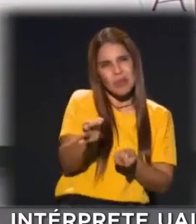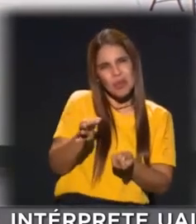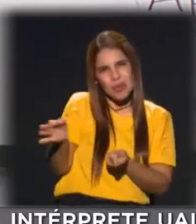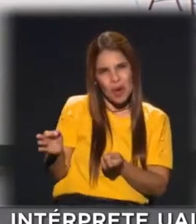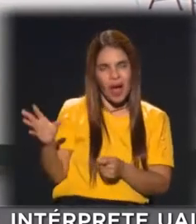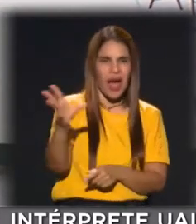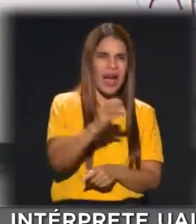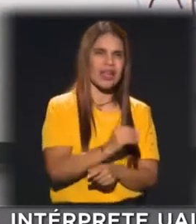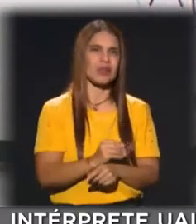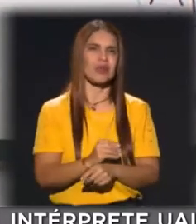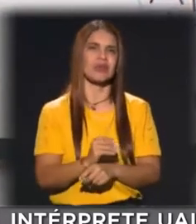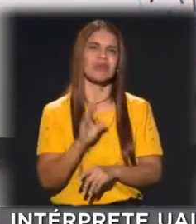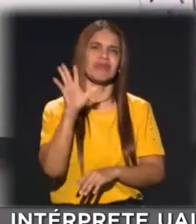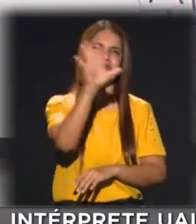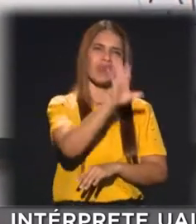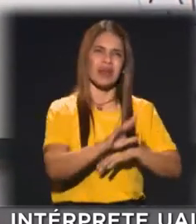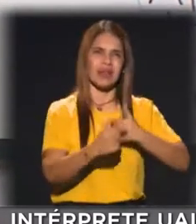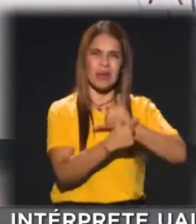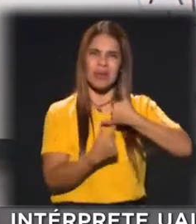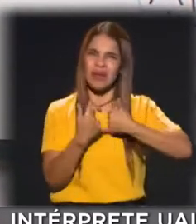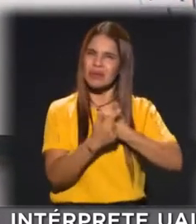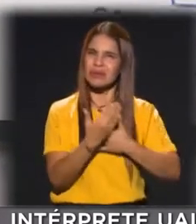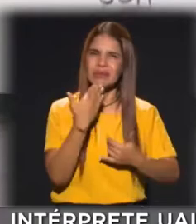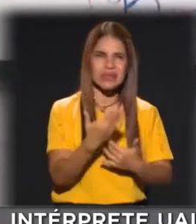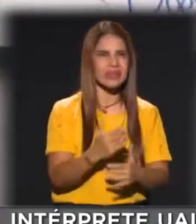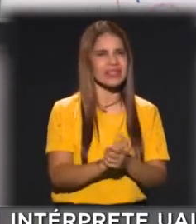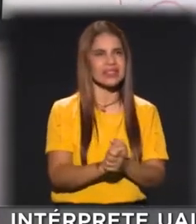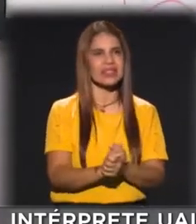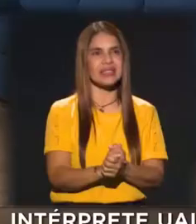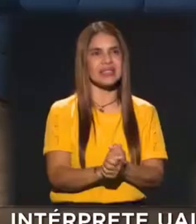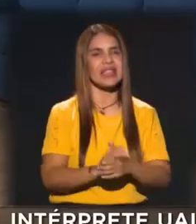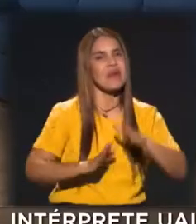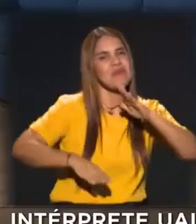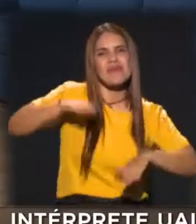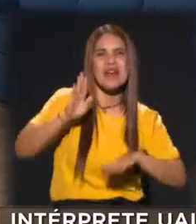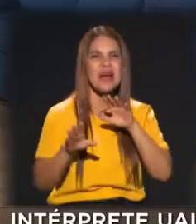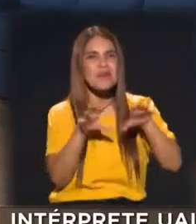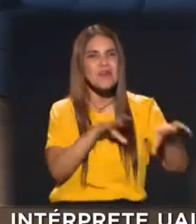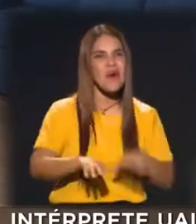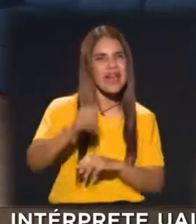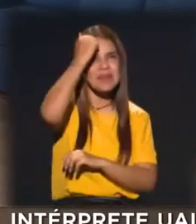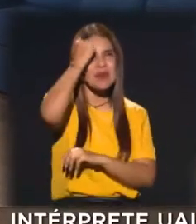por supuesto todos esos departamentos que nos ven, ¿cierto? Muévete, maestro,